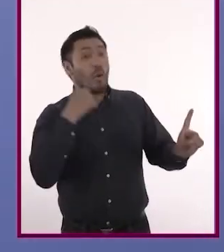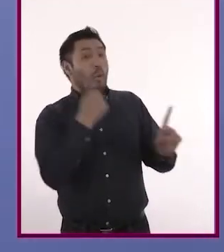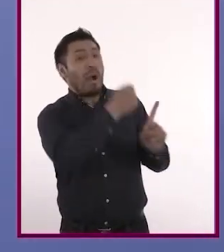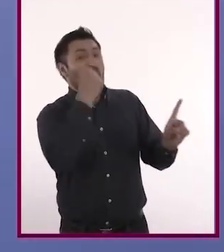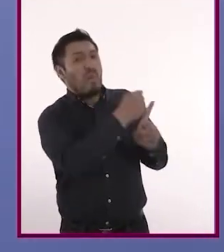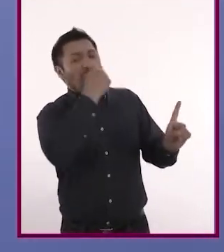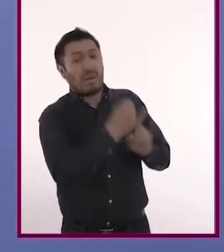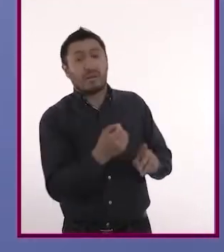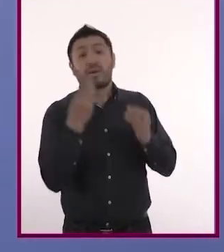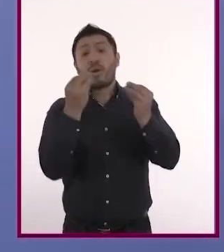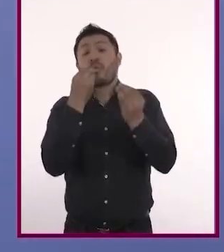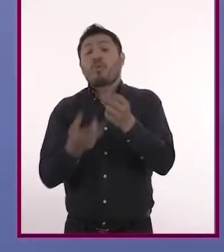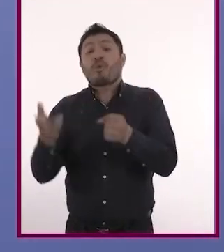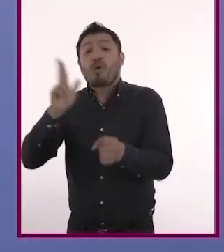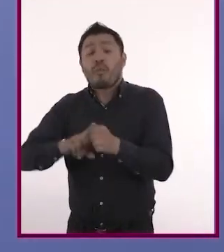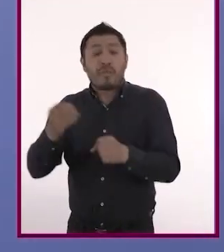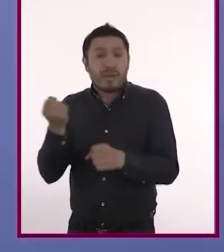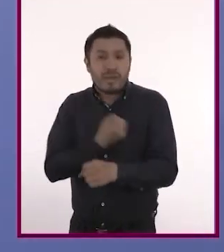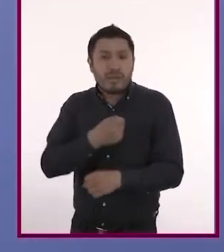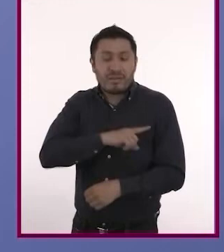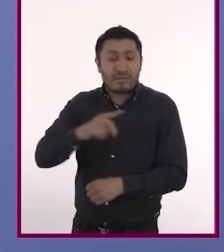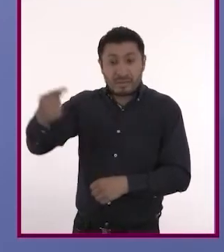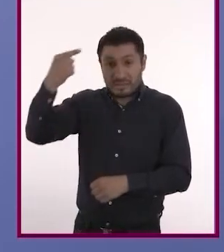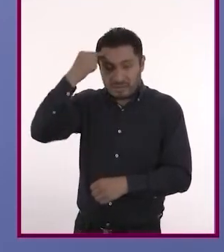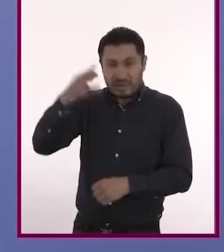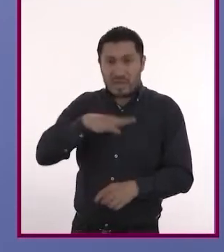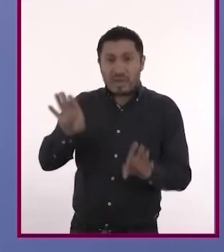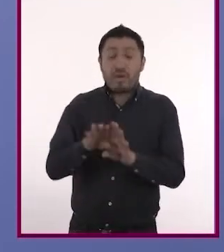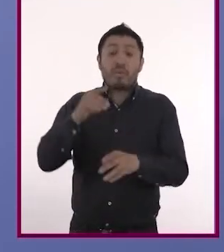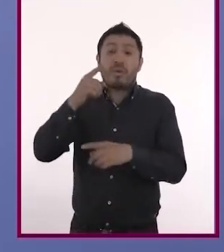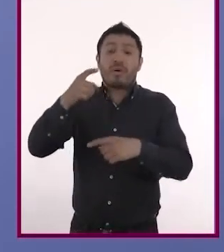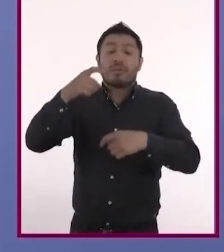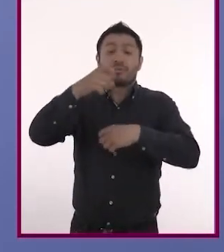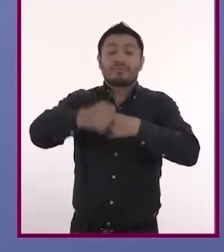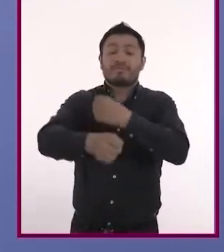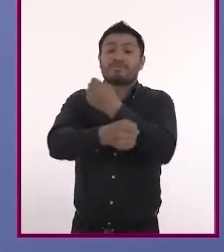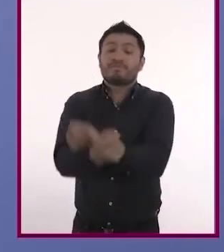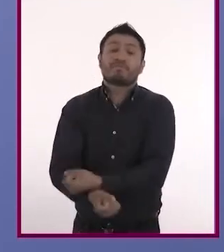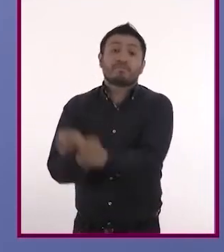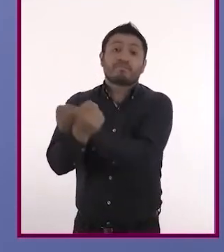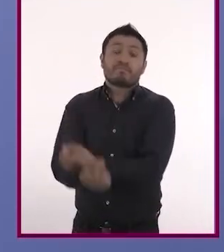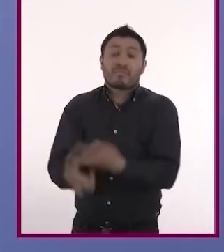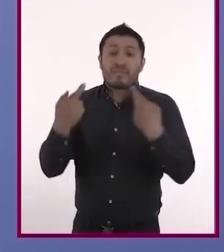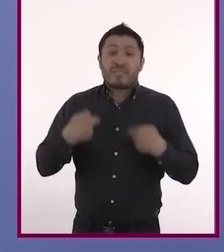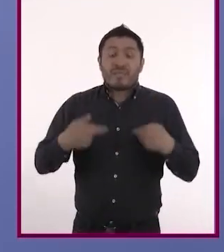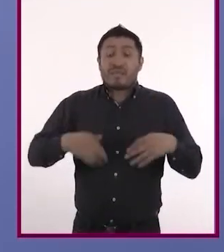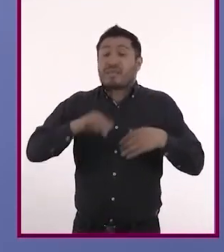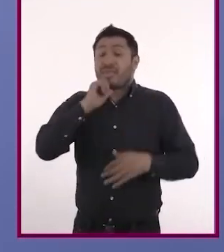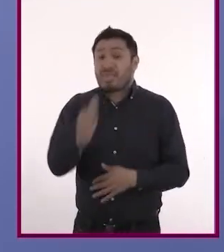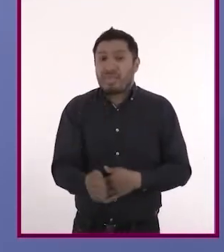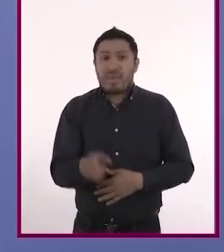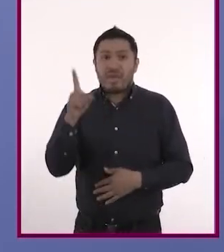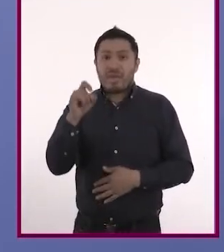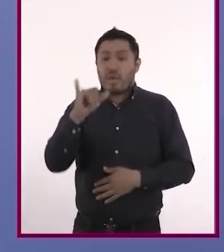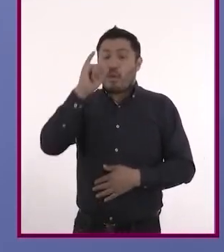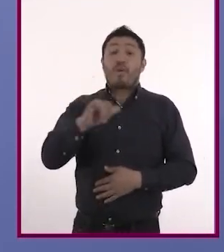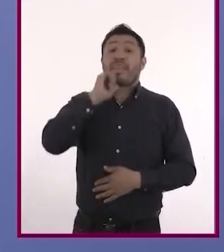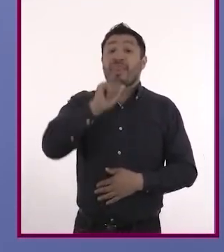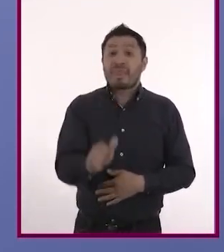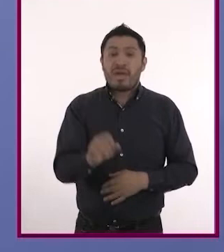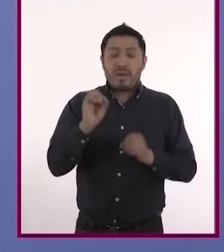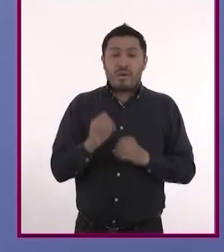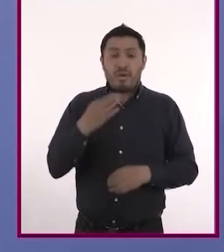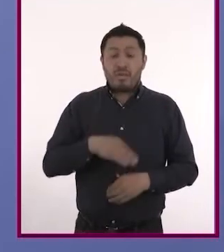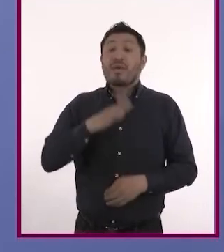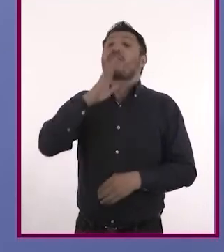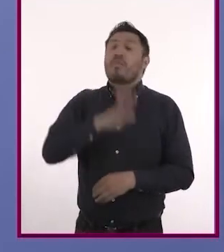golpeadas. En muchos hospitales de salud mental se les mantiene encadenadas, privadas de ropa, agua potable o baños adecuados,